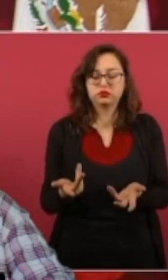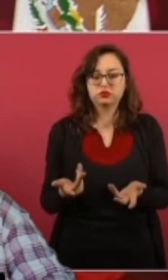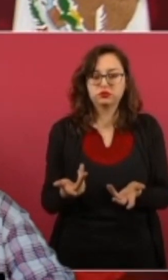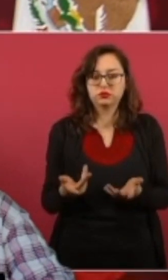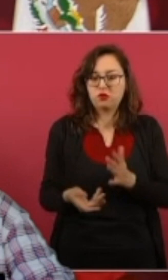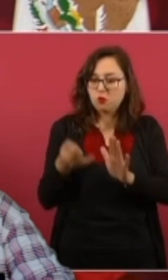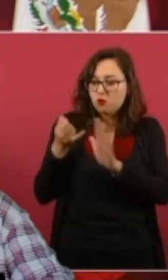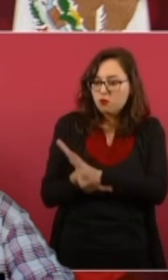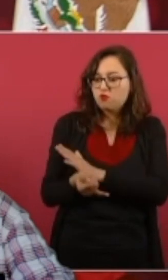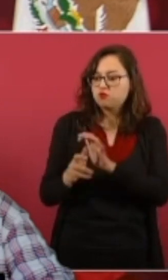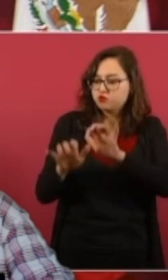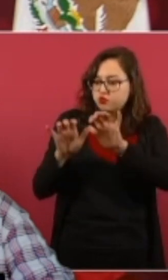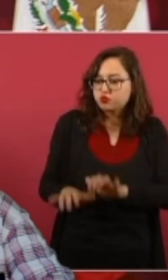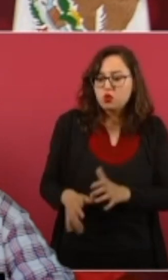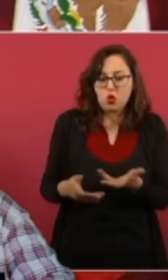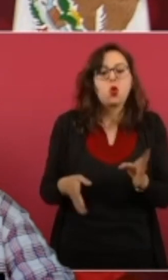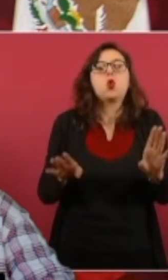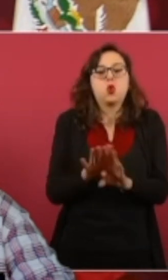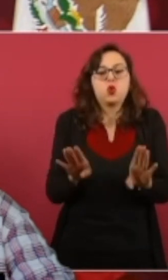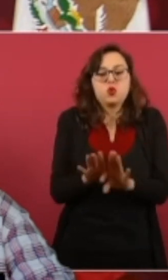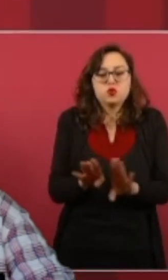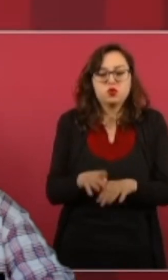artículo de fondo.